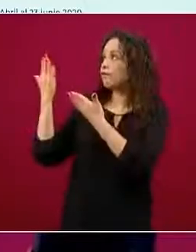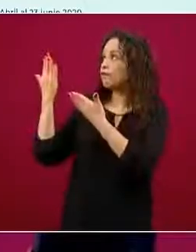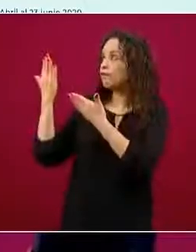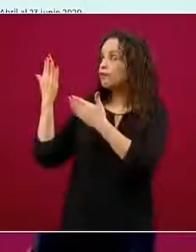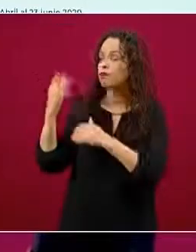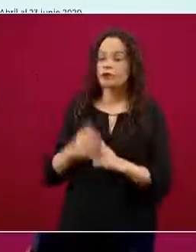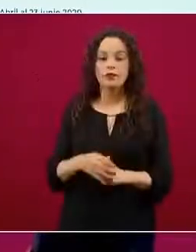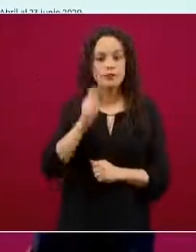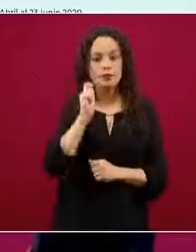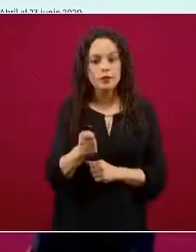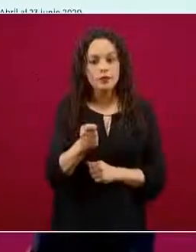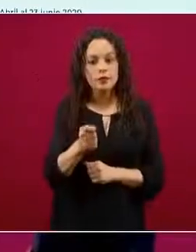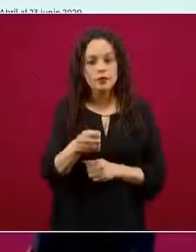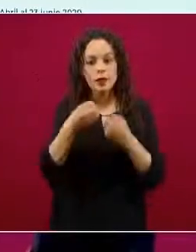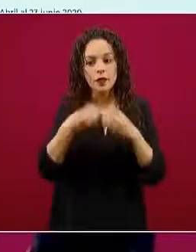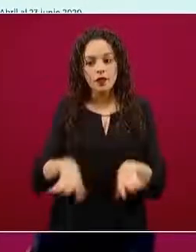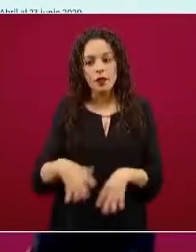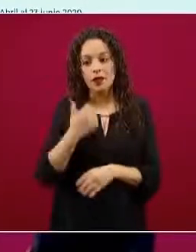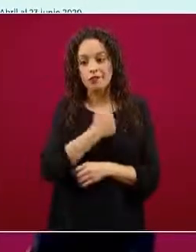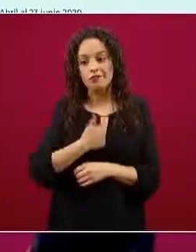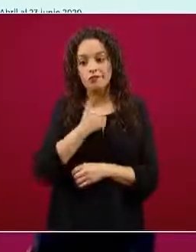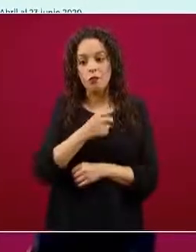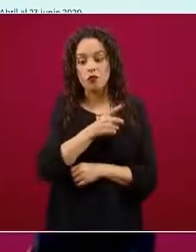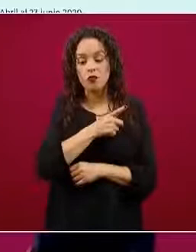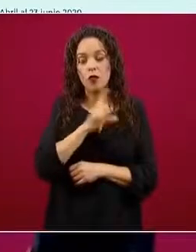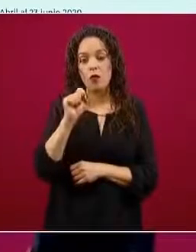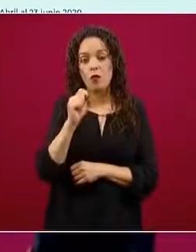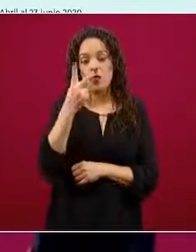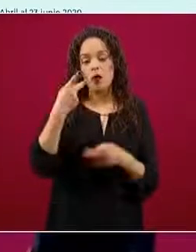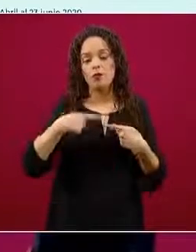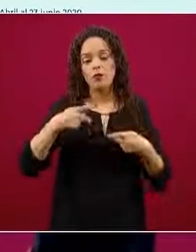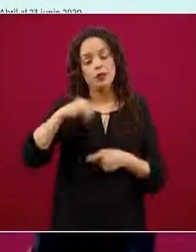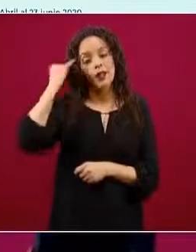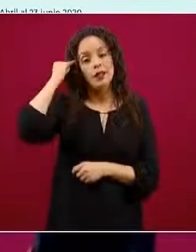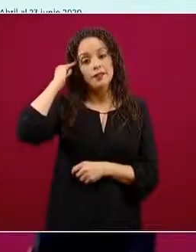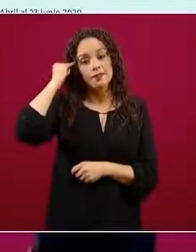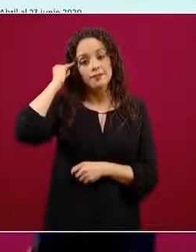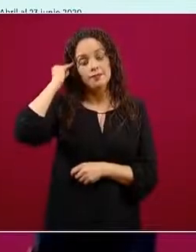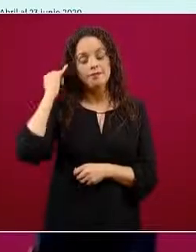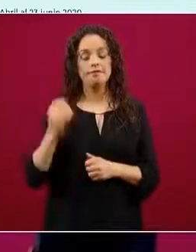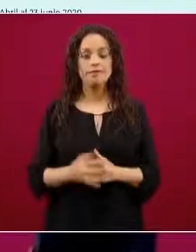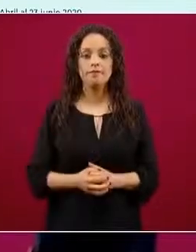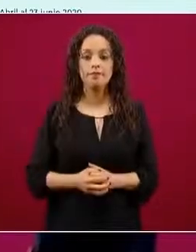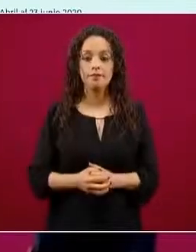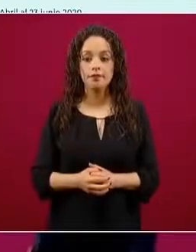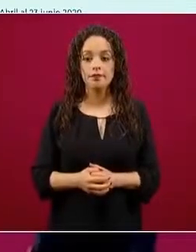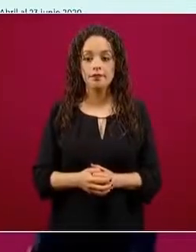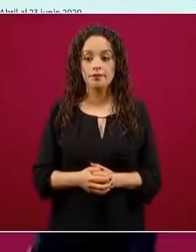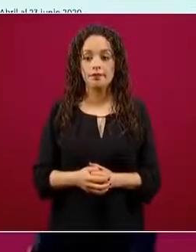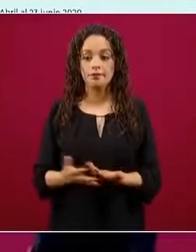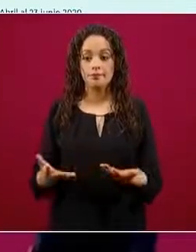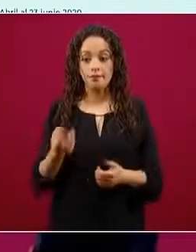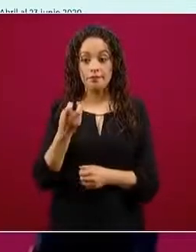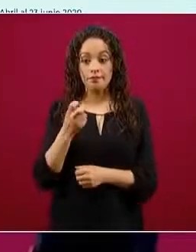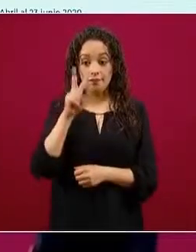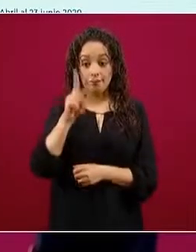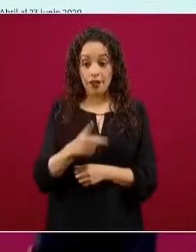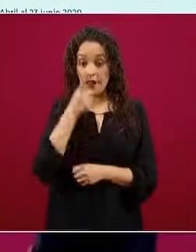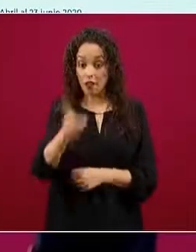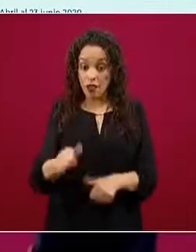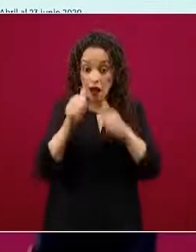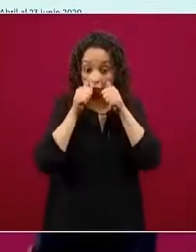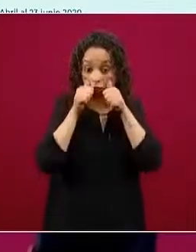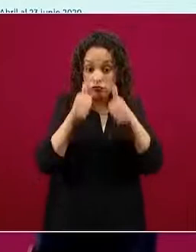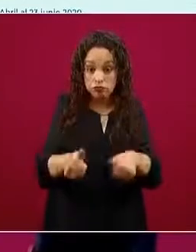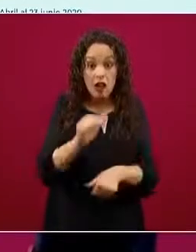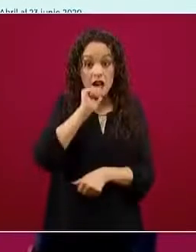solamente hemos perdido desafortunadamente 22 indígenas. Entonces, eso de que están mal atendidos los